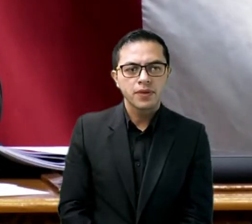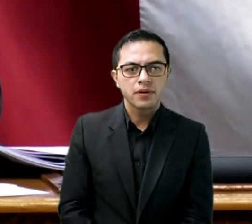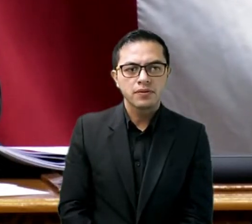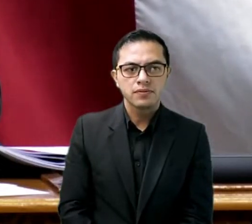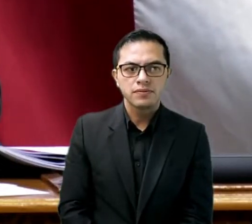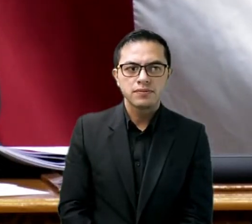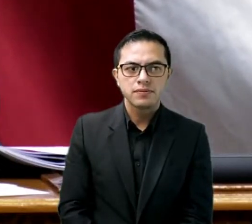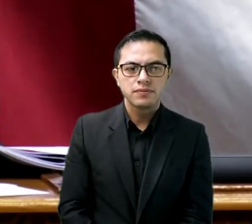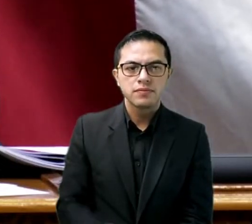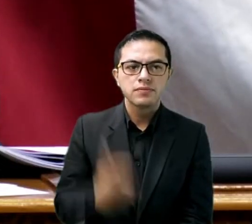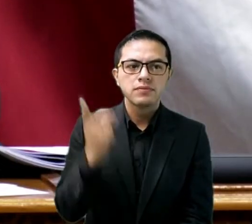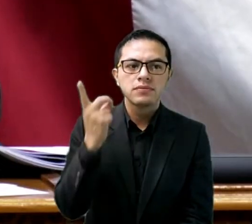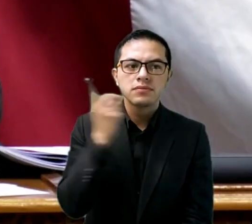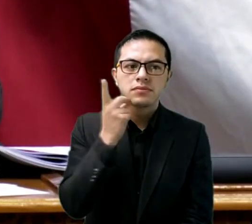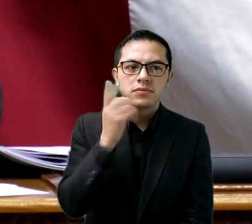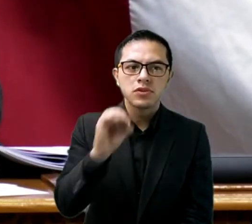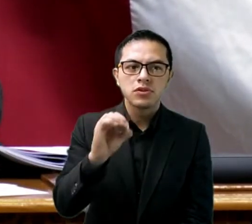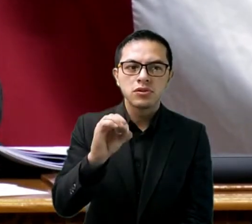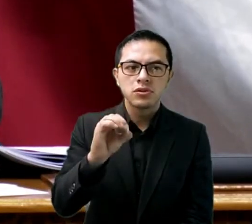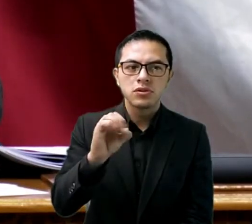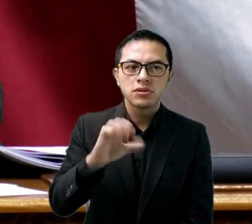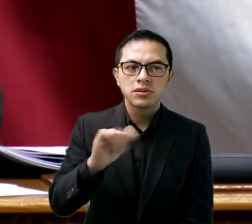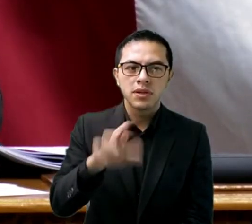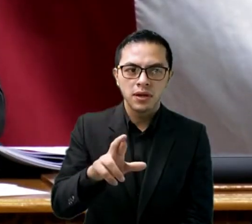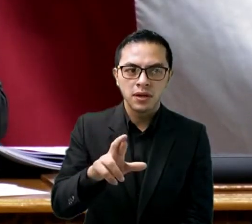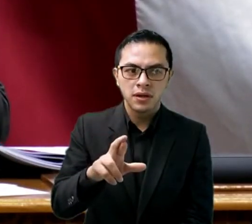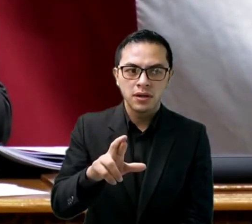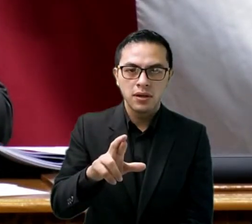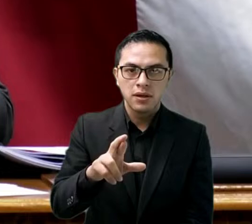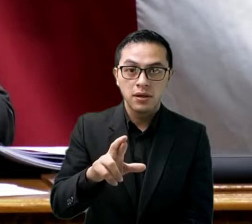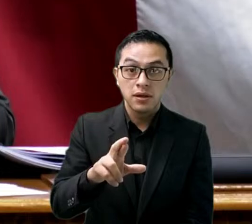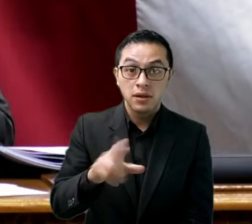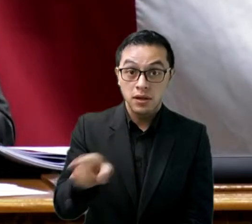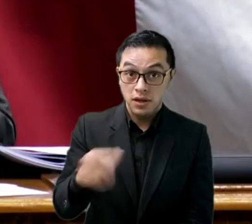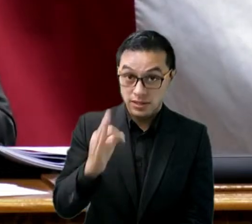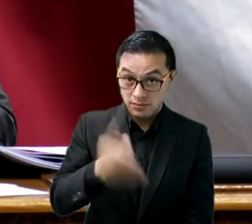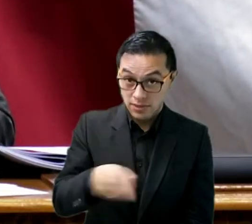Diputado Óscar González, ¿acepta una pregunta de la diputada Ruth Salinas?